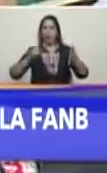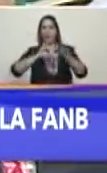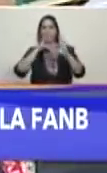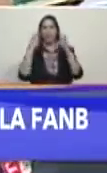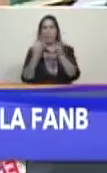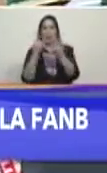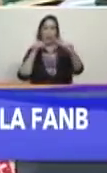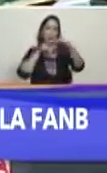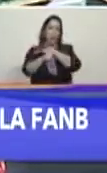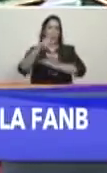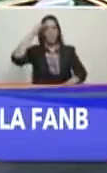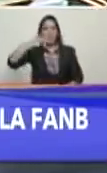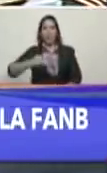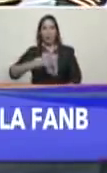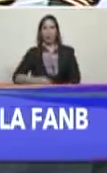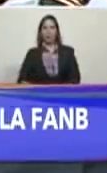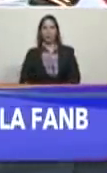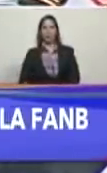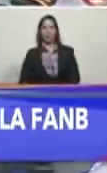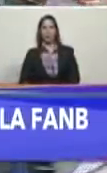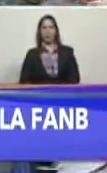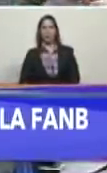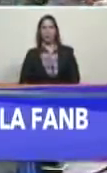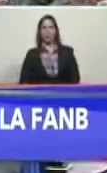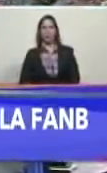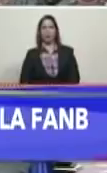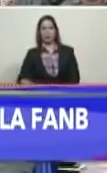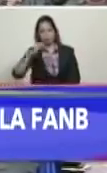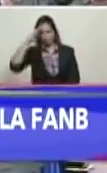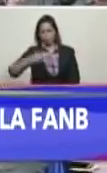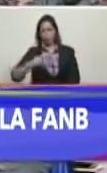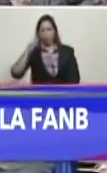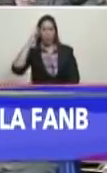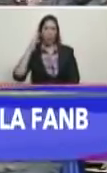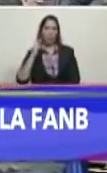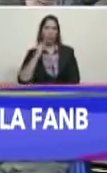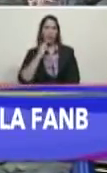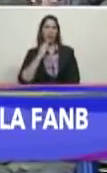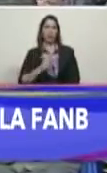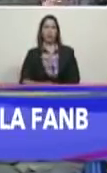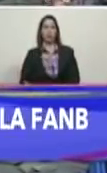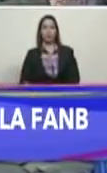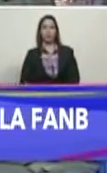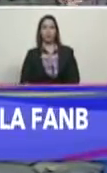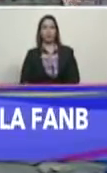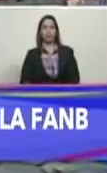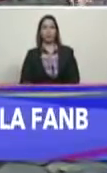a militares de Venezuela, a militares bolivarianos.